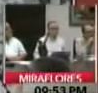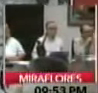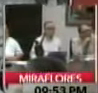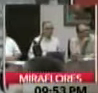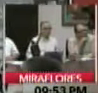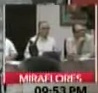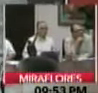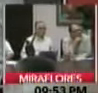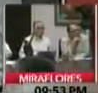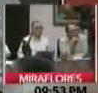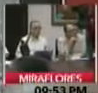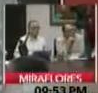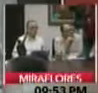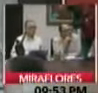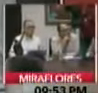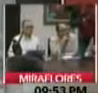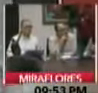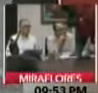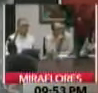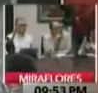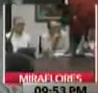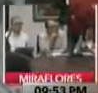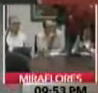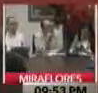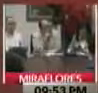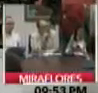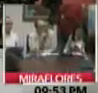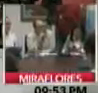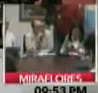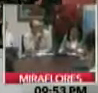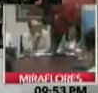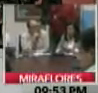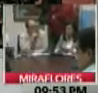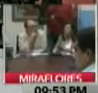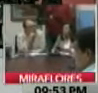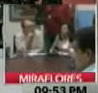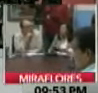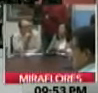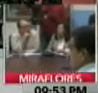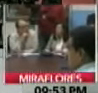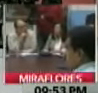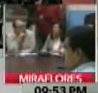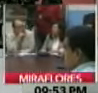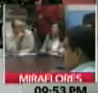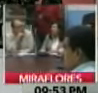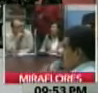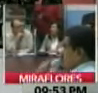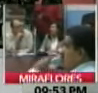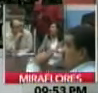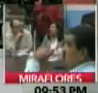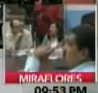28 de diciembre del 98. Ya había ganado el comandante Chávez la presidencial.